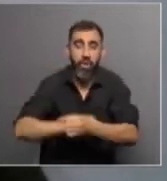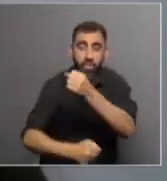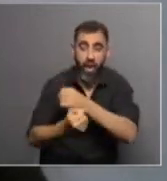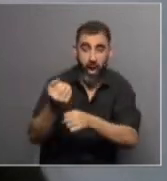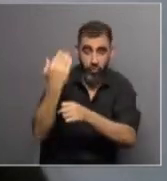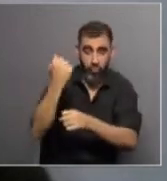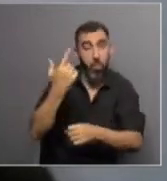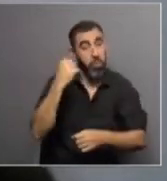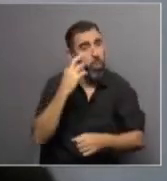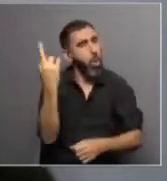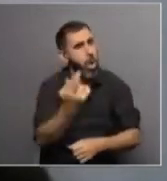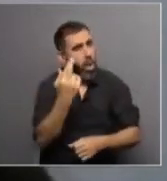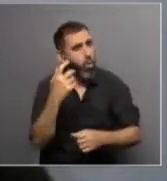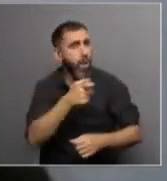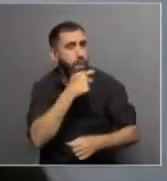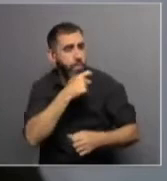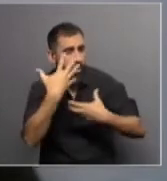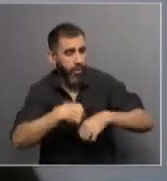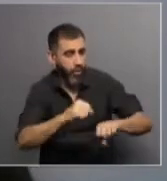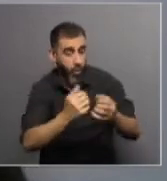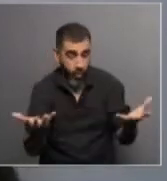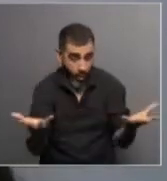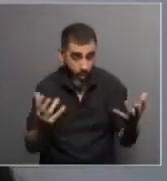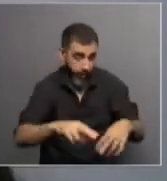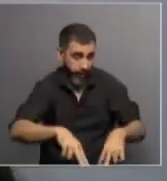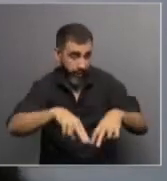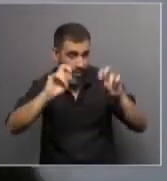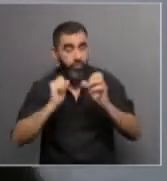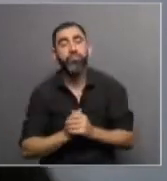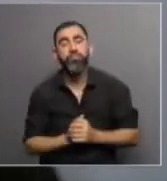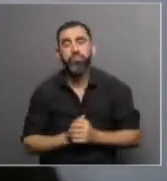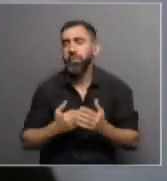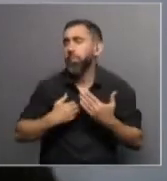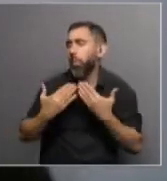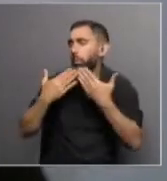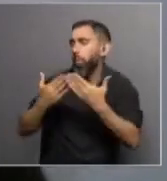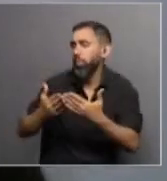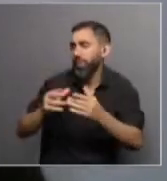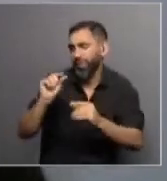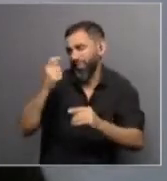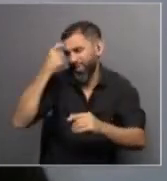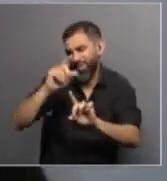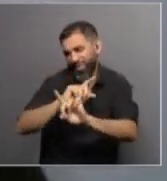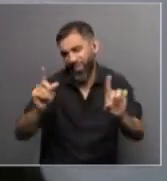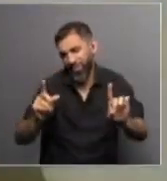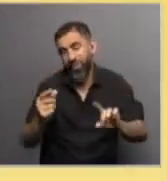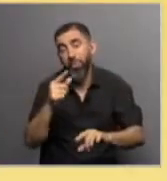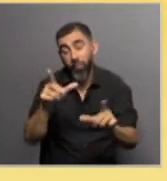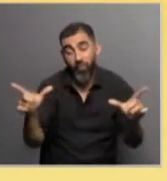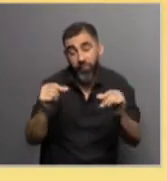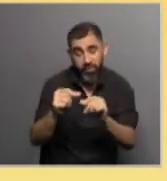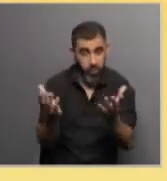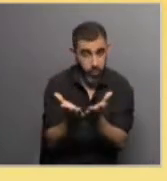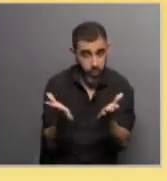estas rocas que nos encontramos estudiando. Mira, te voy a hacer una pregunta poco científica, pero terminás tu carrera